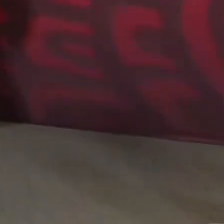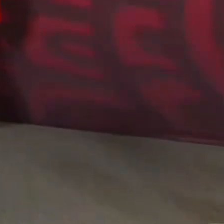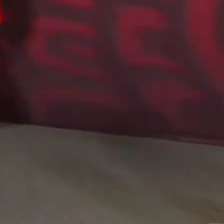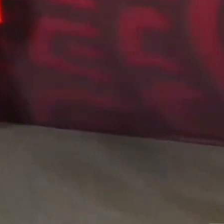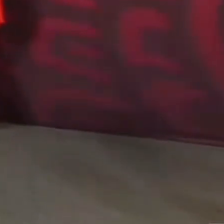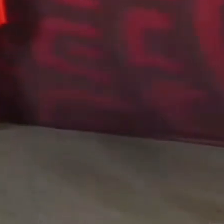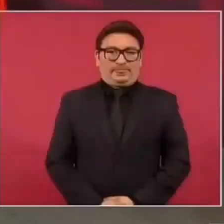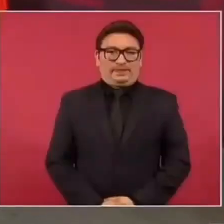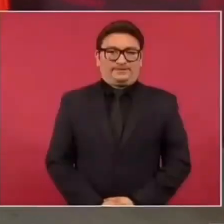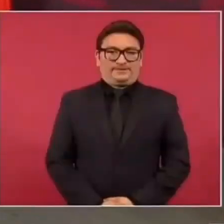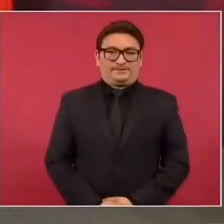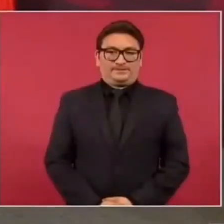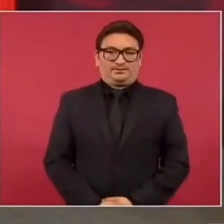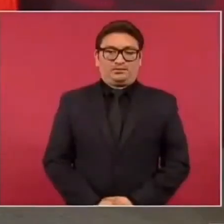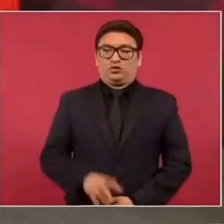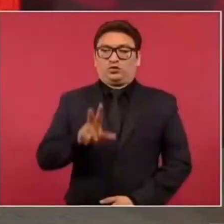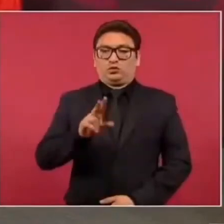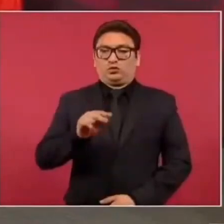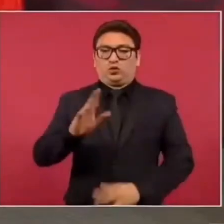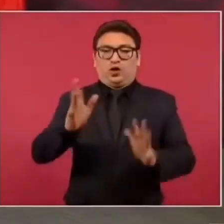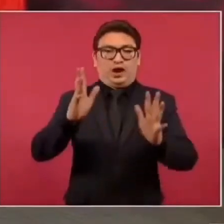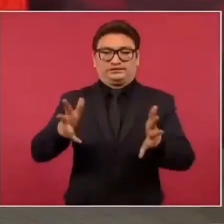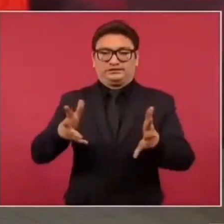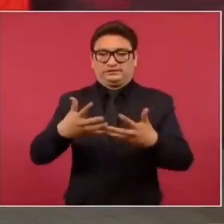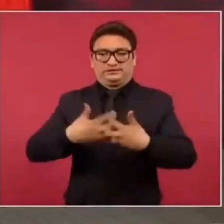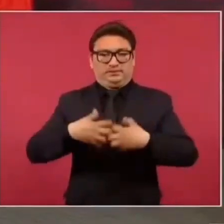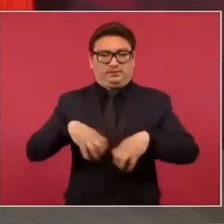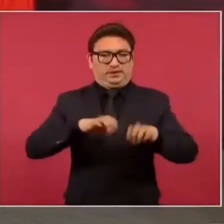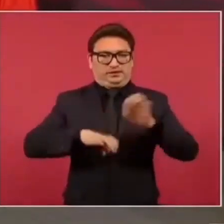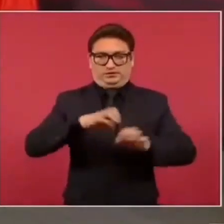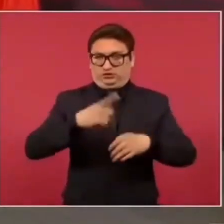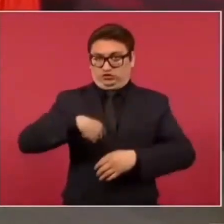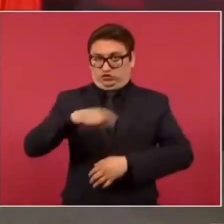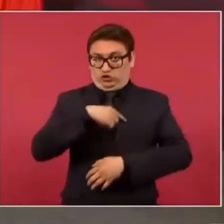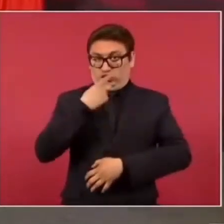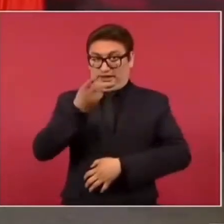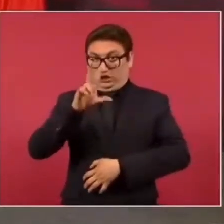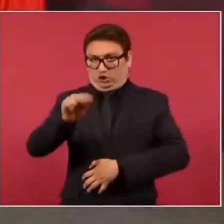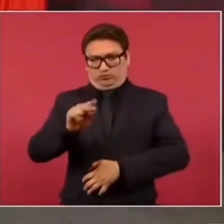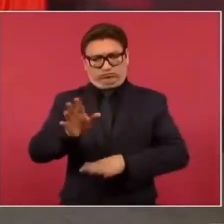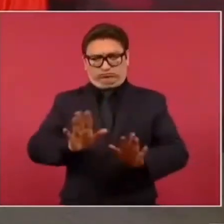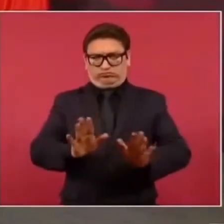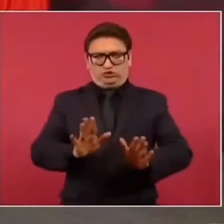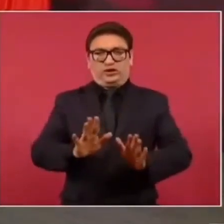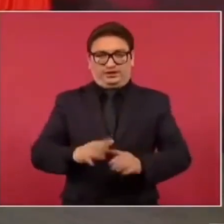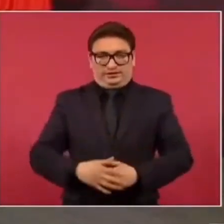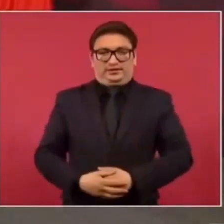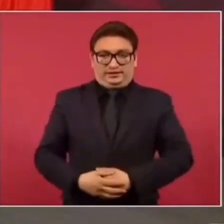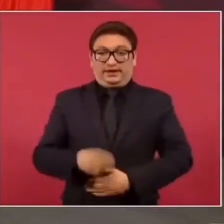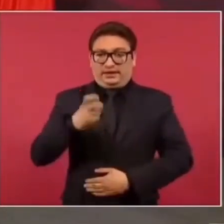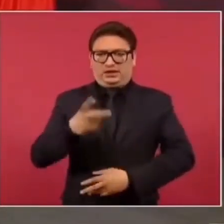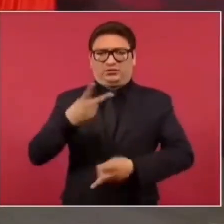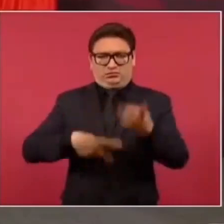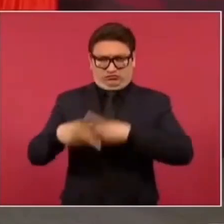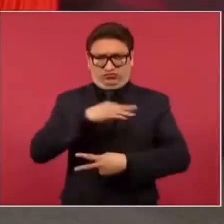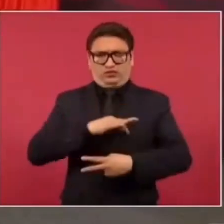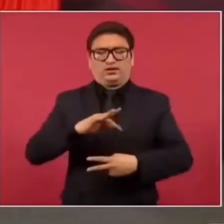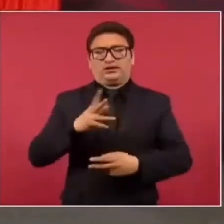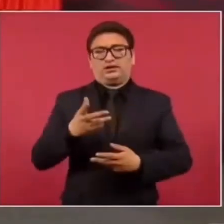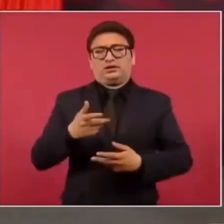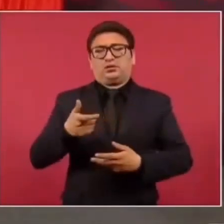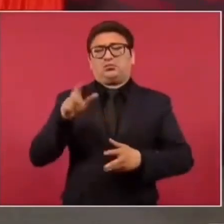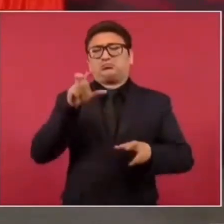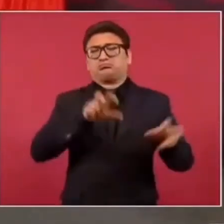No, se queda como cualquier otra empresa. Nosotros no le negamos a nadie que pueda venir a invertir